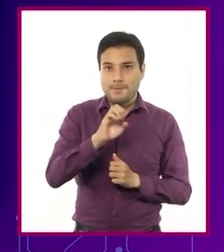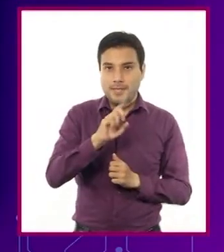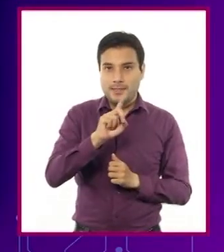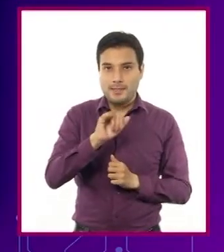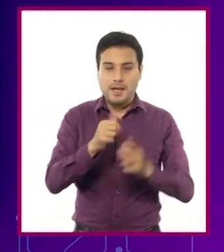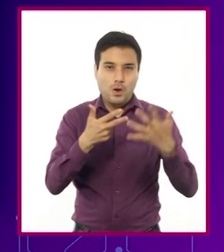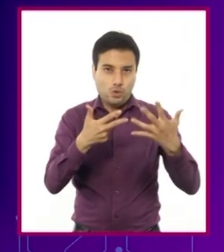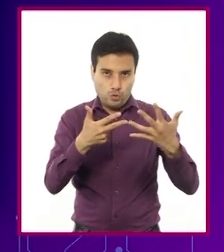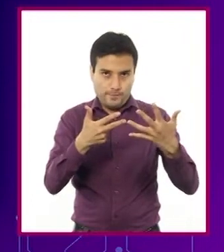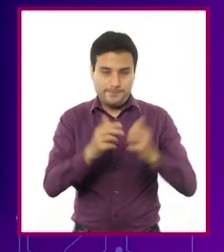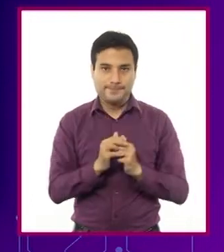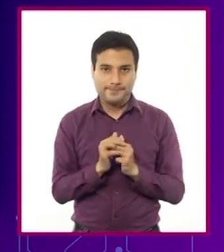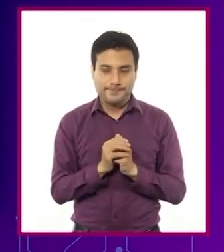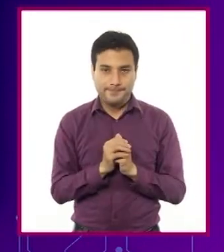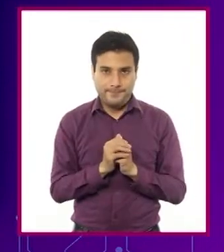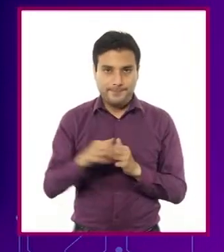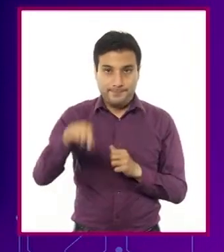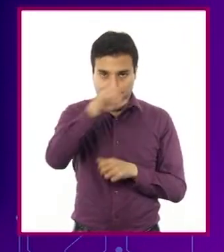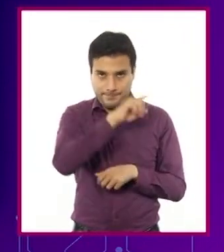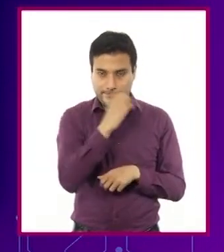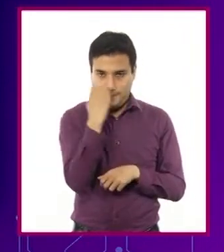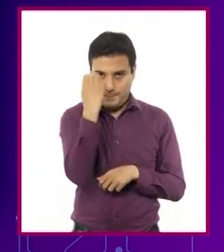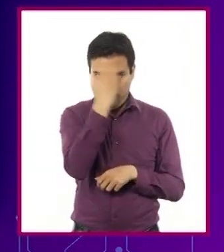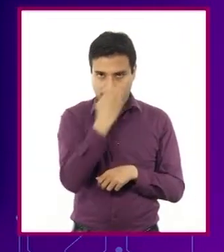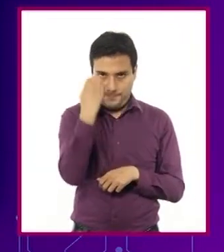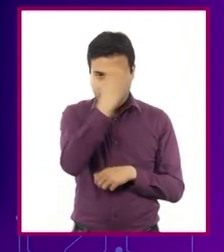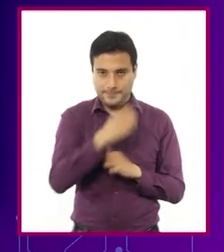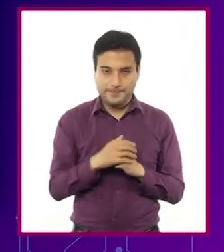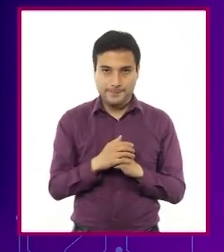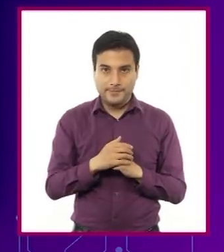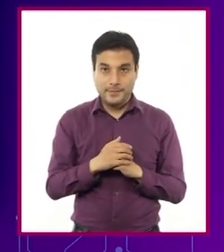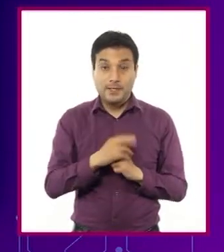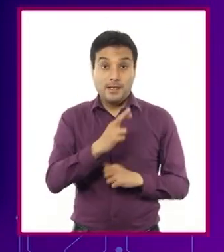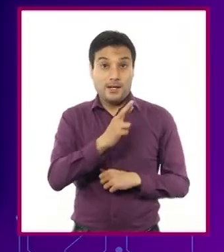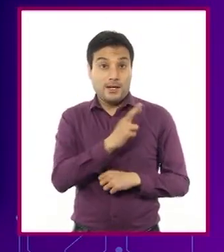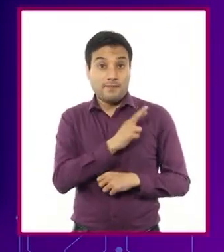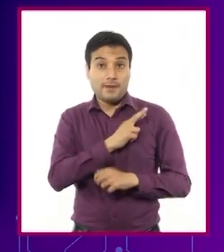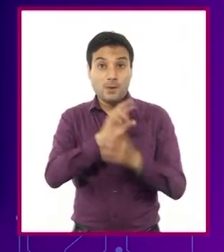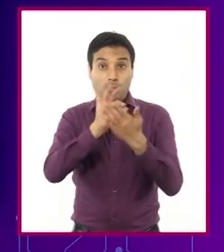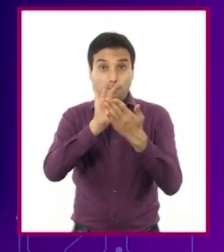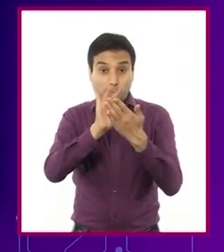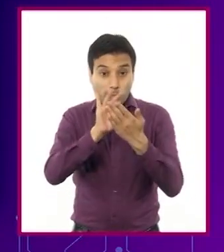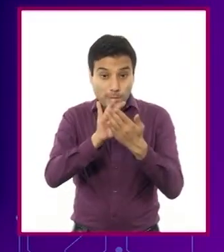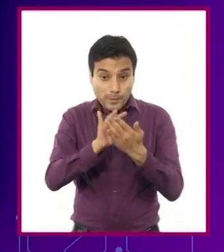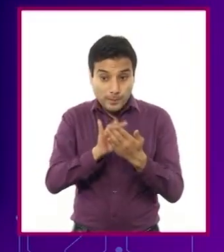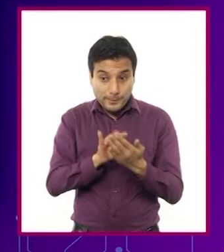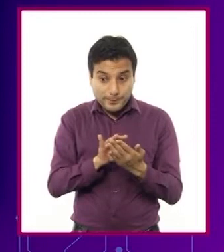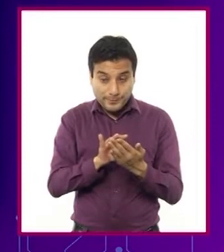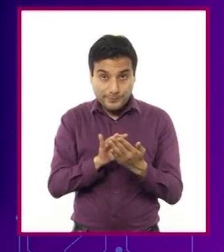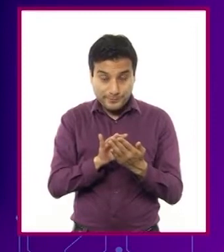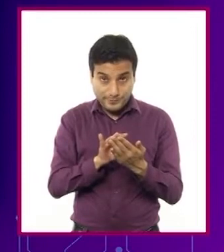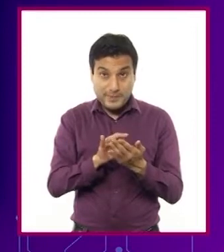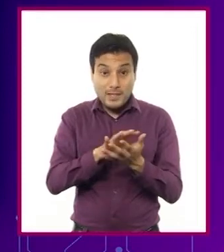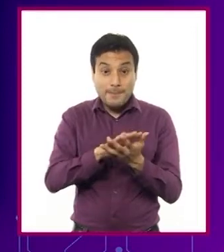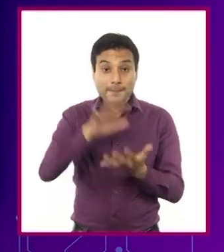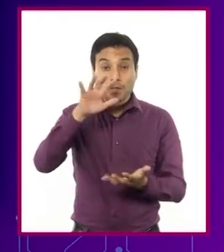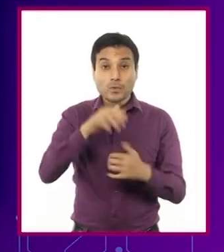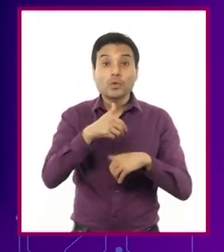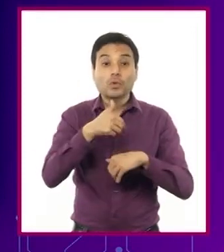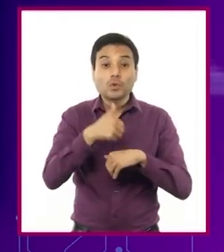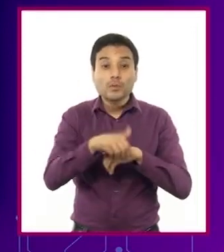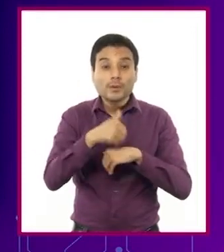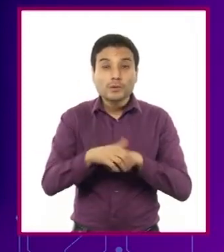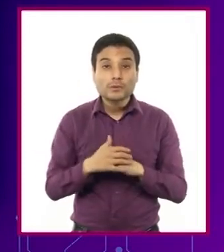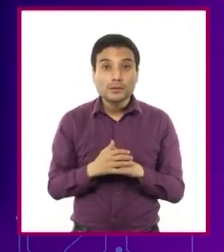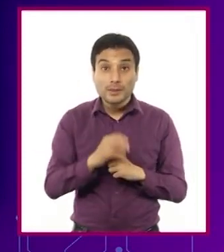8. Observen que en el caso de los puntajes de Rafael, la mayor parte de los valores no coinciden